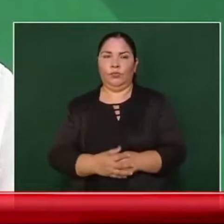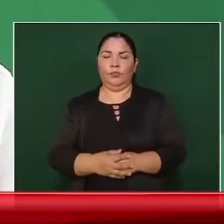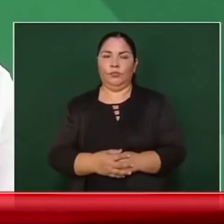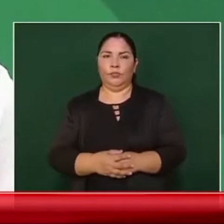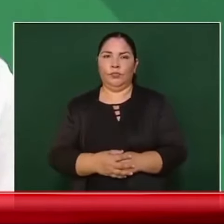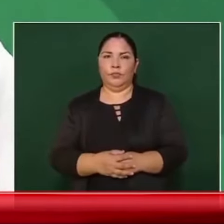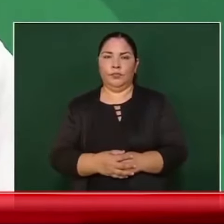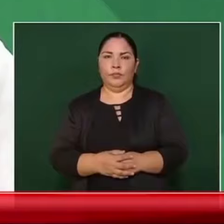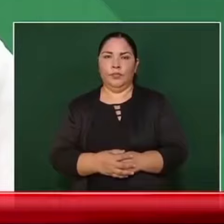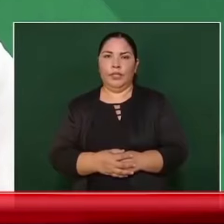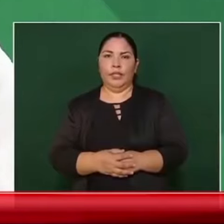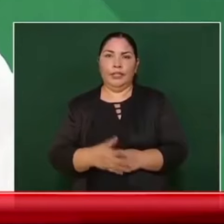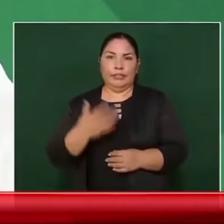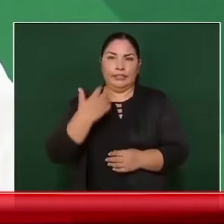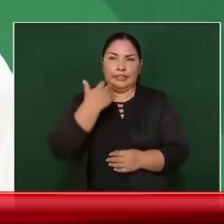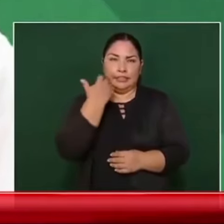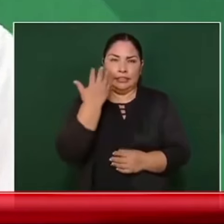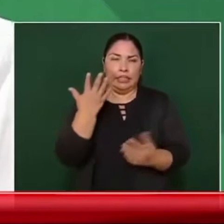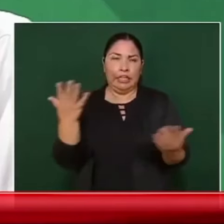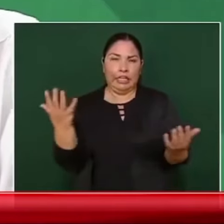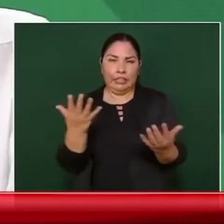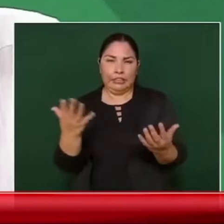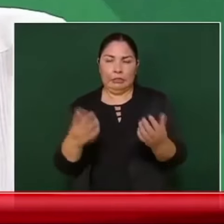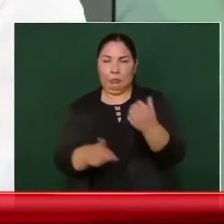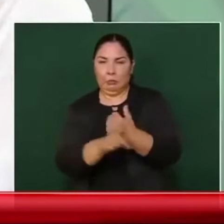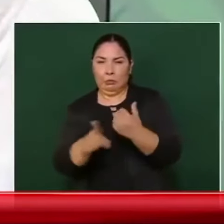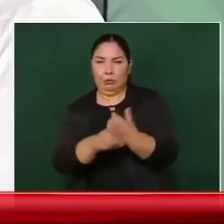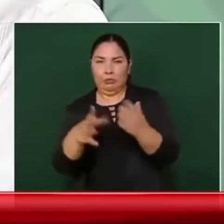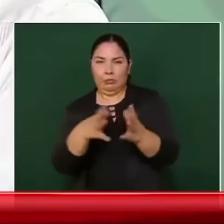este el querer resolver todo